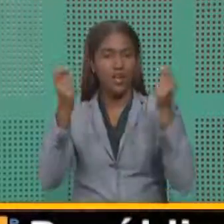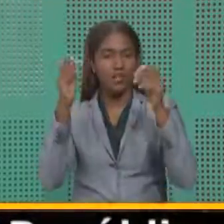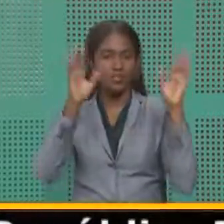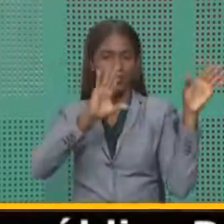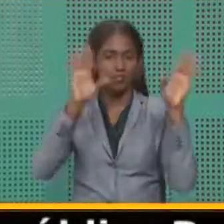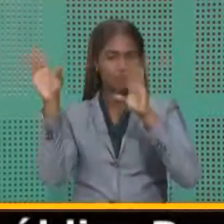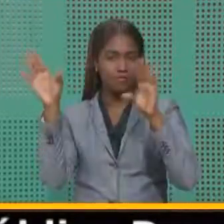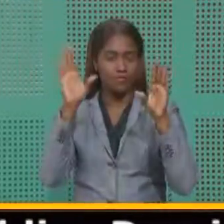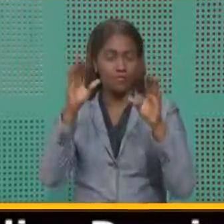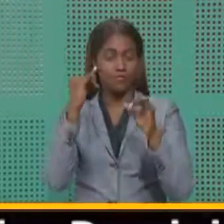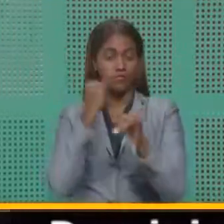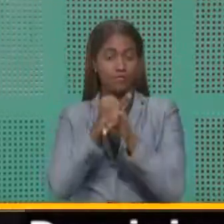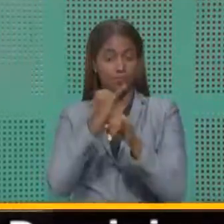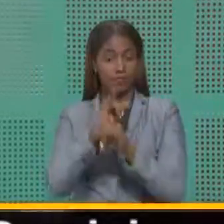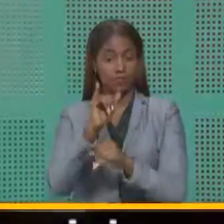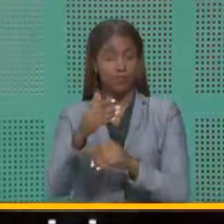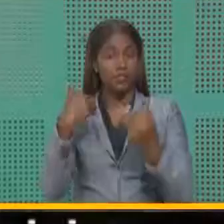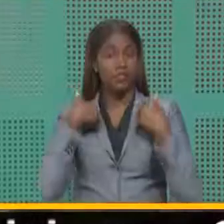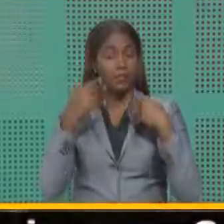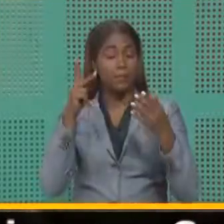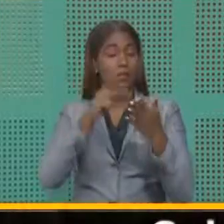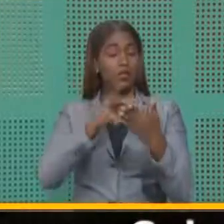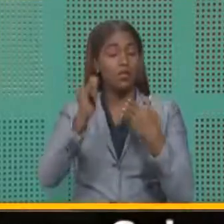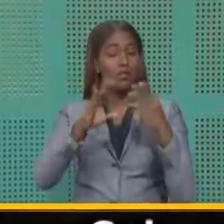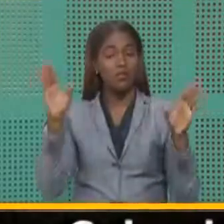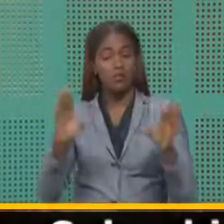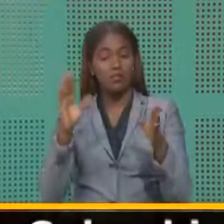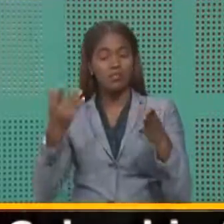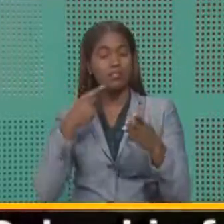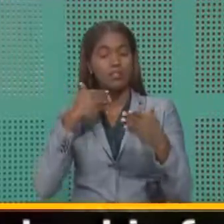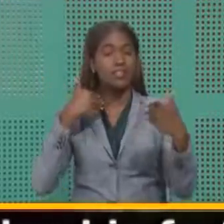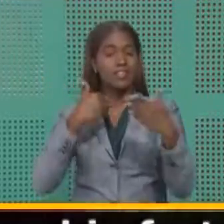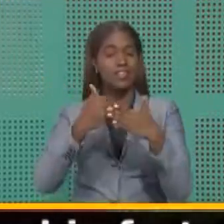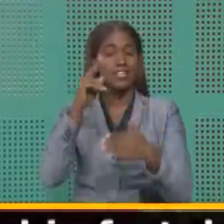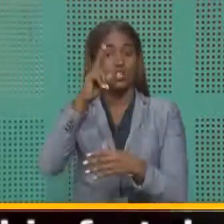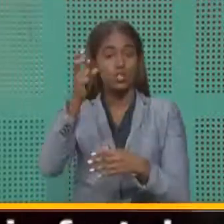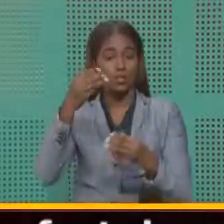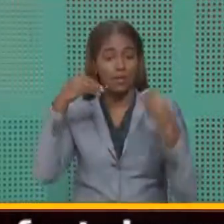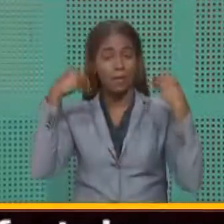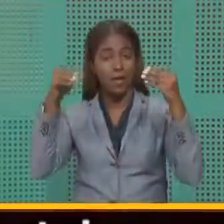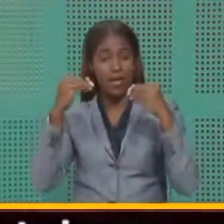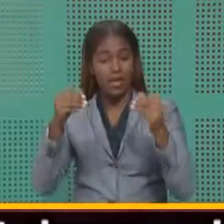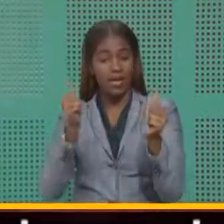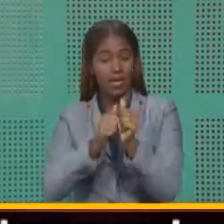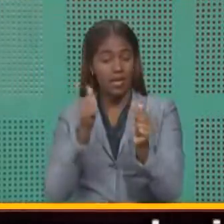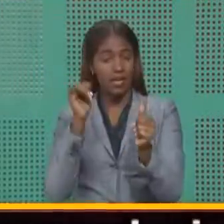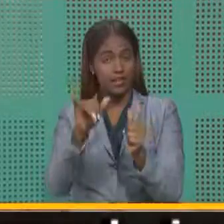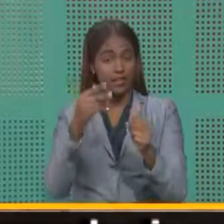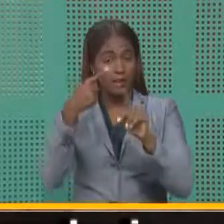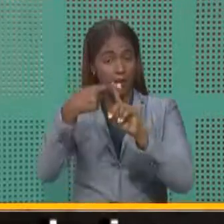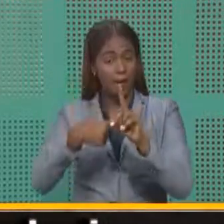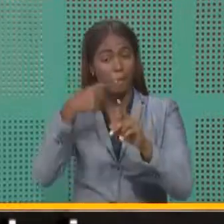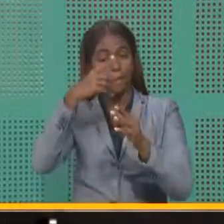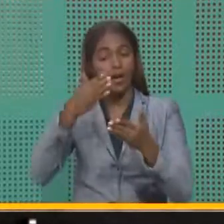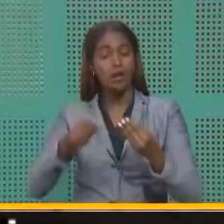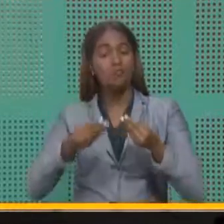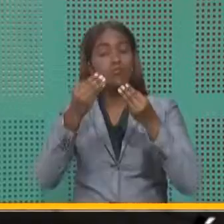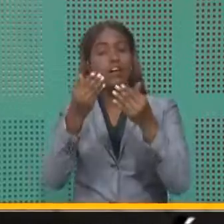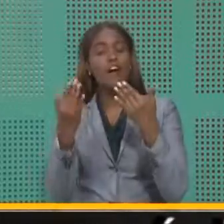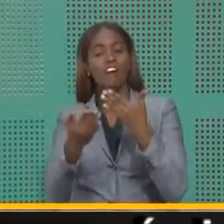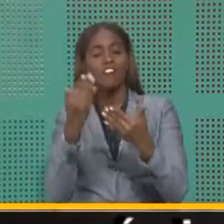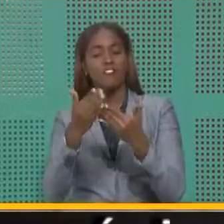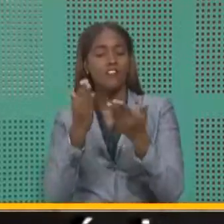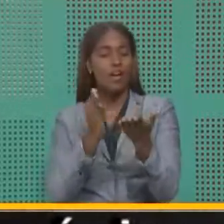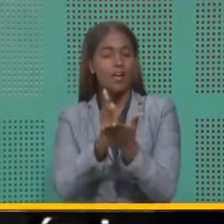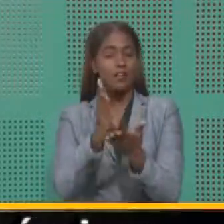la institución tiene en proyecto realizar casi 200 mercados en este mes para facilitarle el acceso